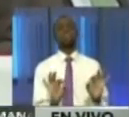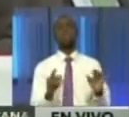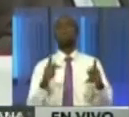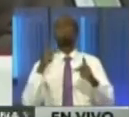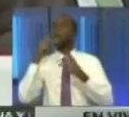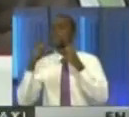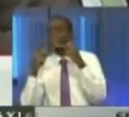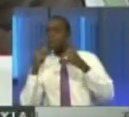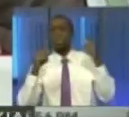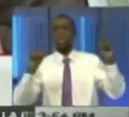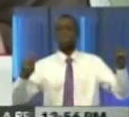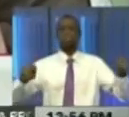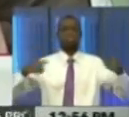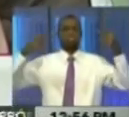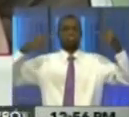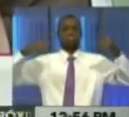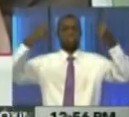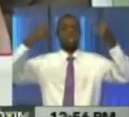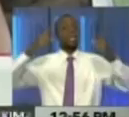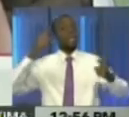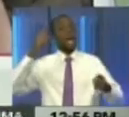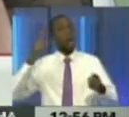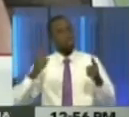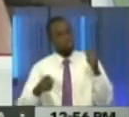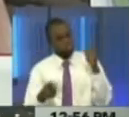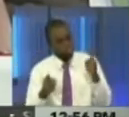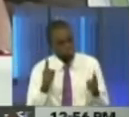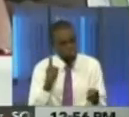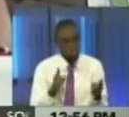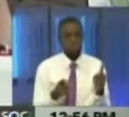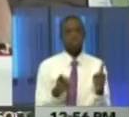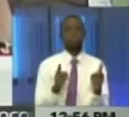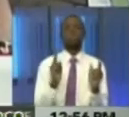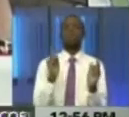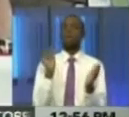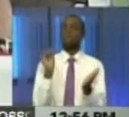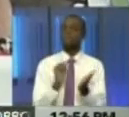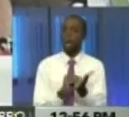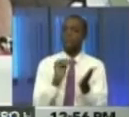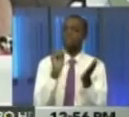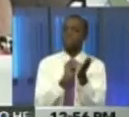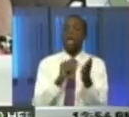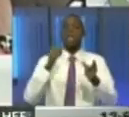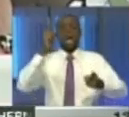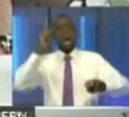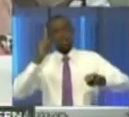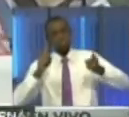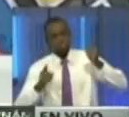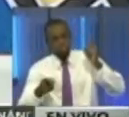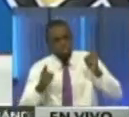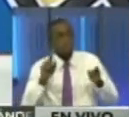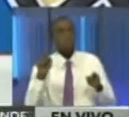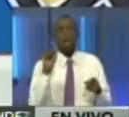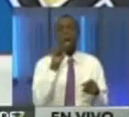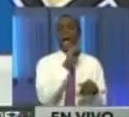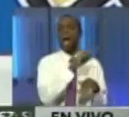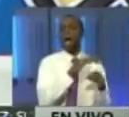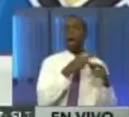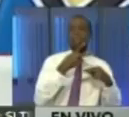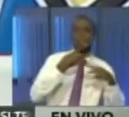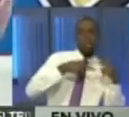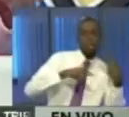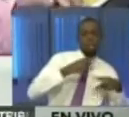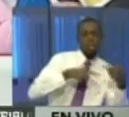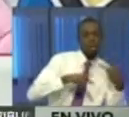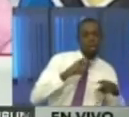en donde en algunas ocasiones y algunos actores políticos buscan, a través de la tergiversación de las